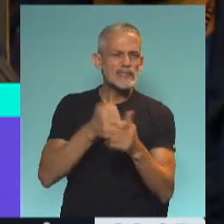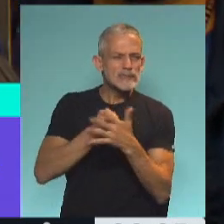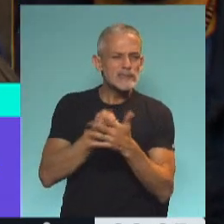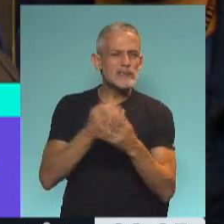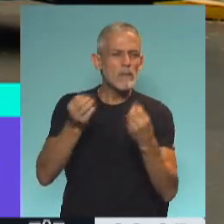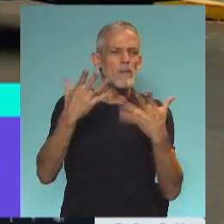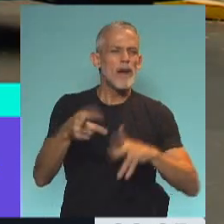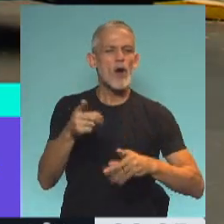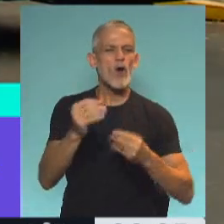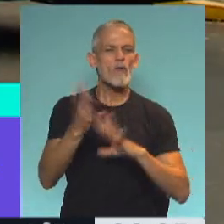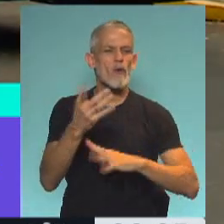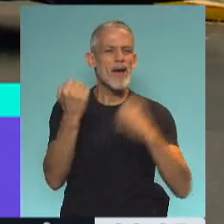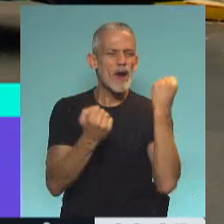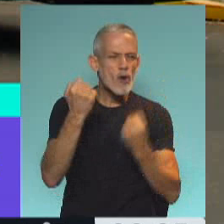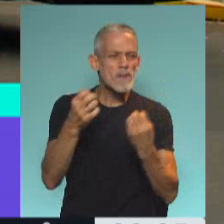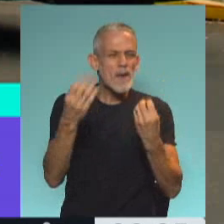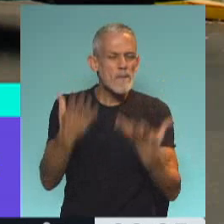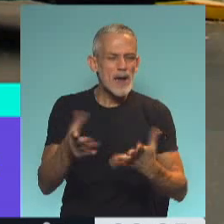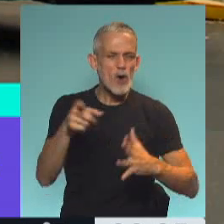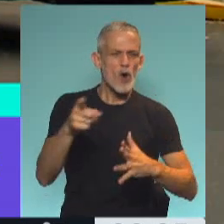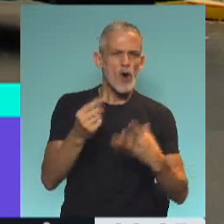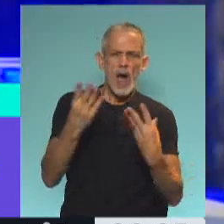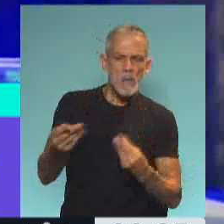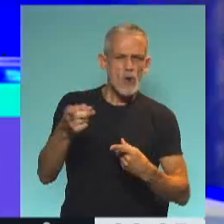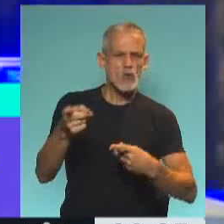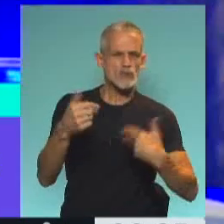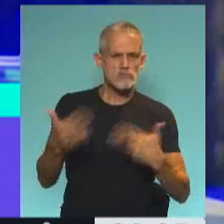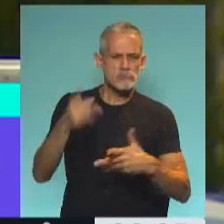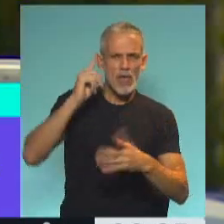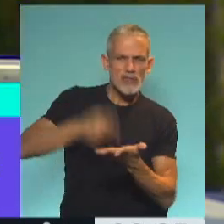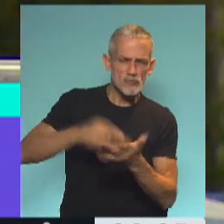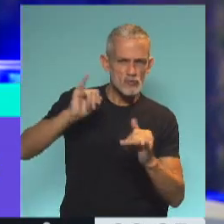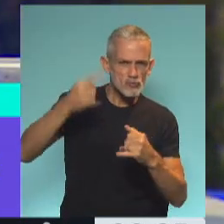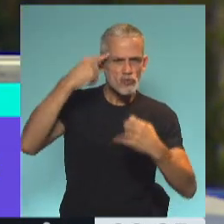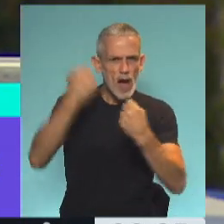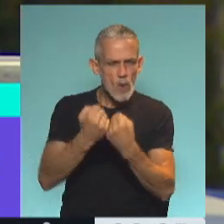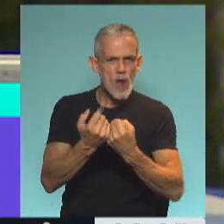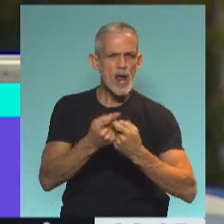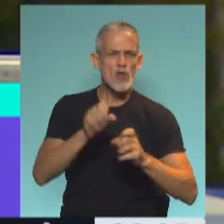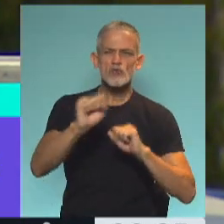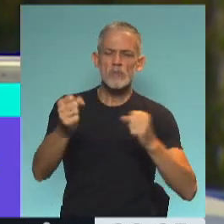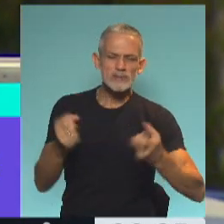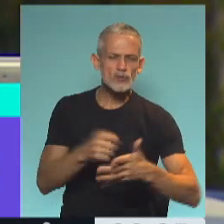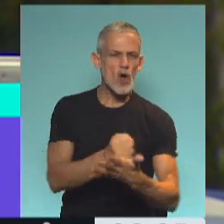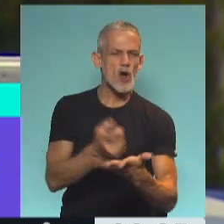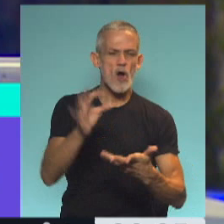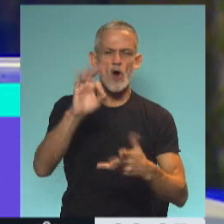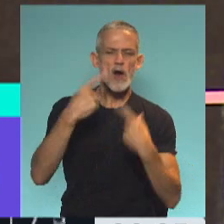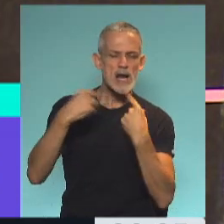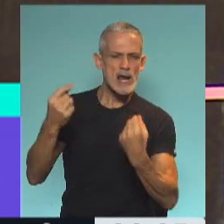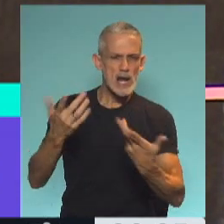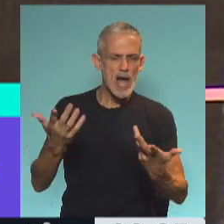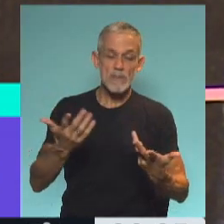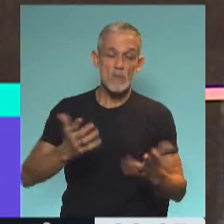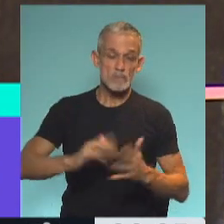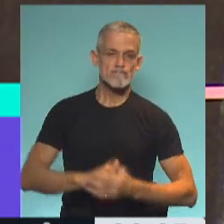mejore la economía de la empresa, siempre apoyándolos en las decisiones que tomaban, en suspensiones, en reclamos, en lo que sea. Muy